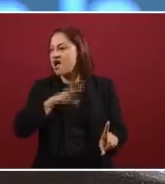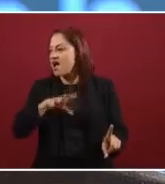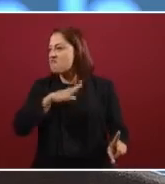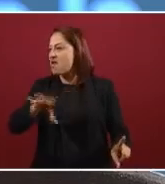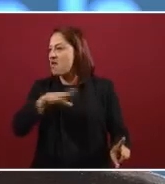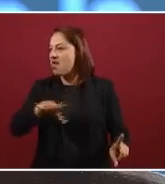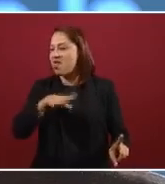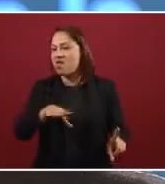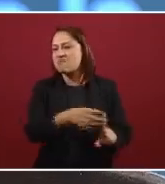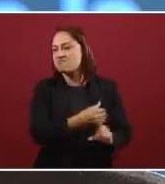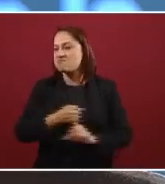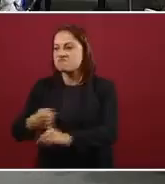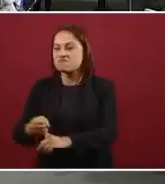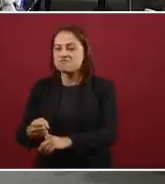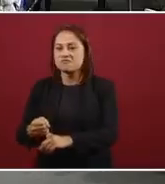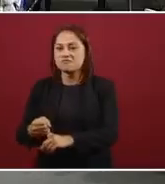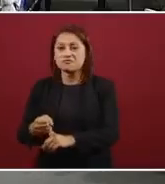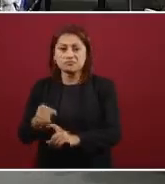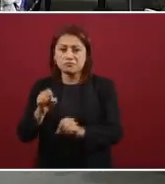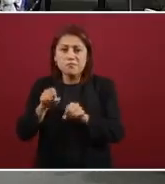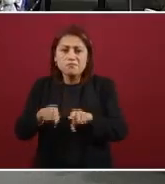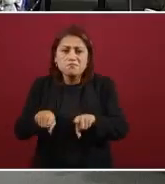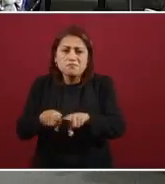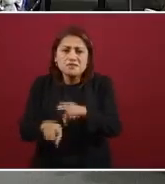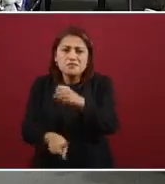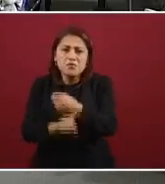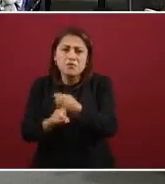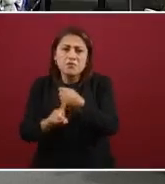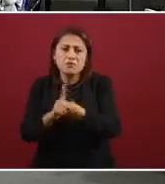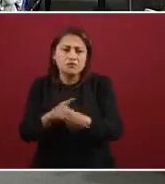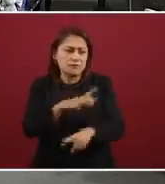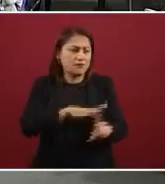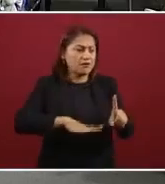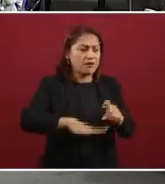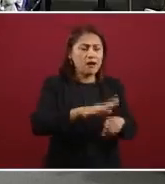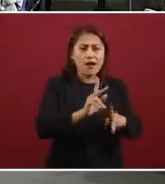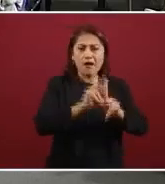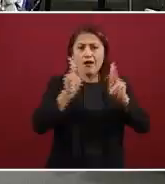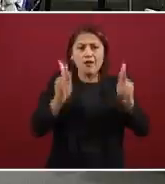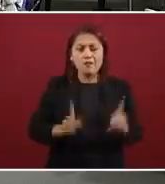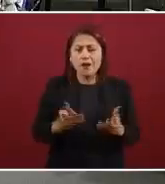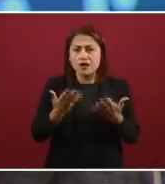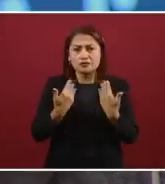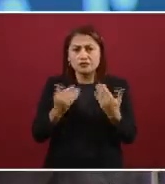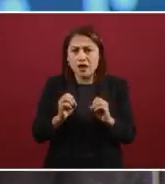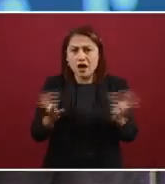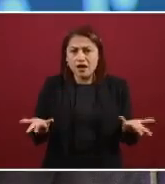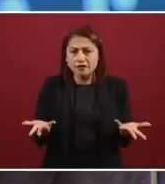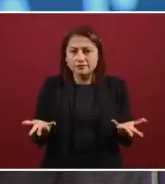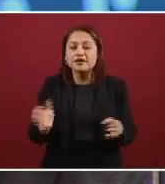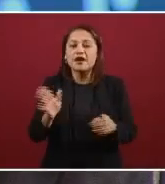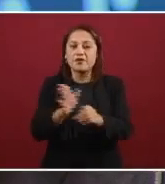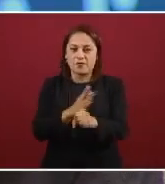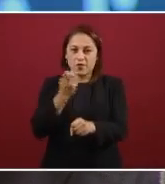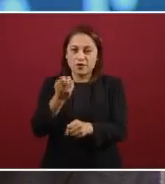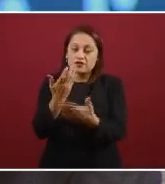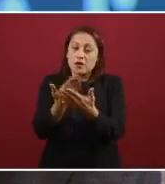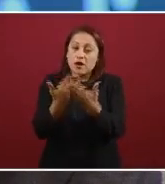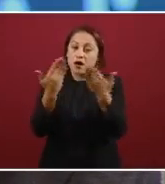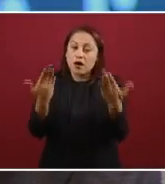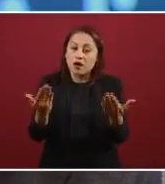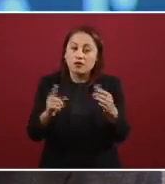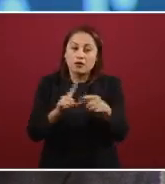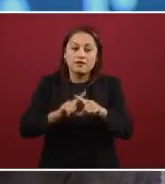la oportunidad de la paz. Juntos por la Paz, y por eso hemos seleccionado este nombre, implica el